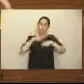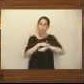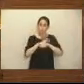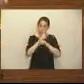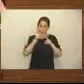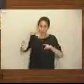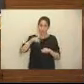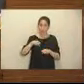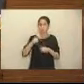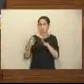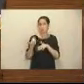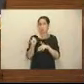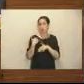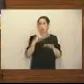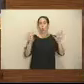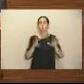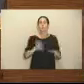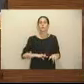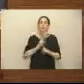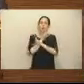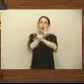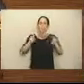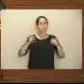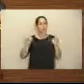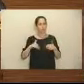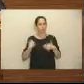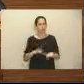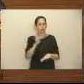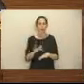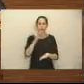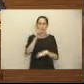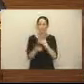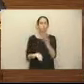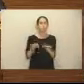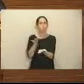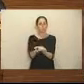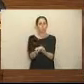año, allá por el 8 de enero. Y además hubo una moción,